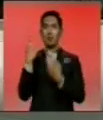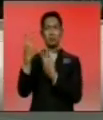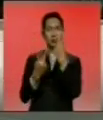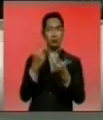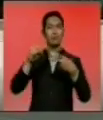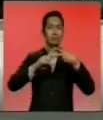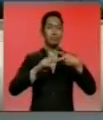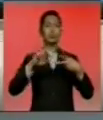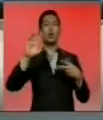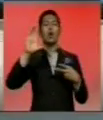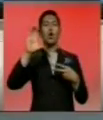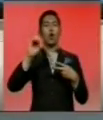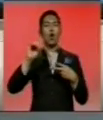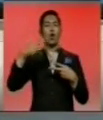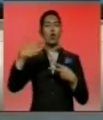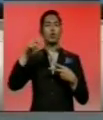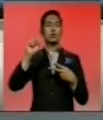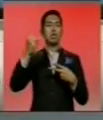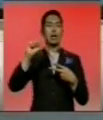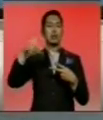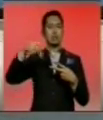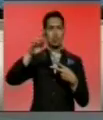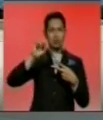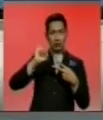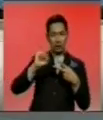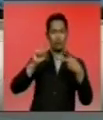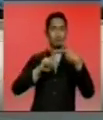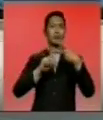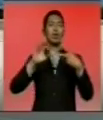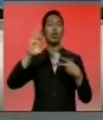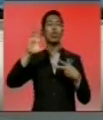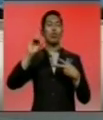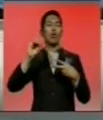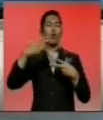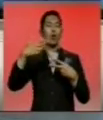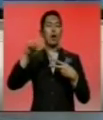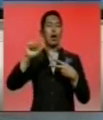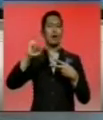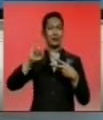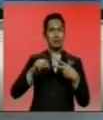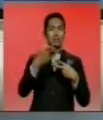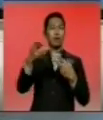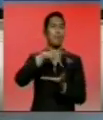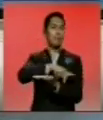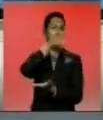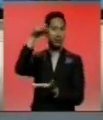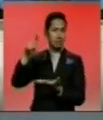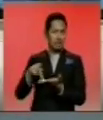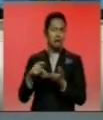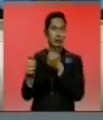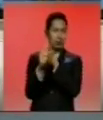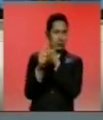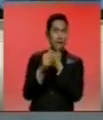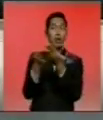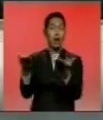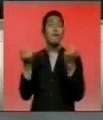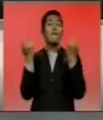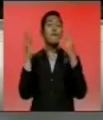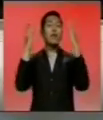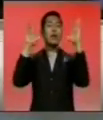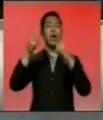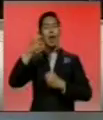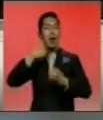y Tocachi en la provincia de Pichincha, a pocos minutos del norte de la capital, donde se desarrollará la Feria